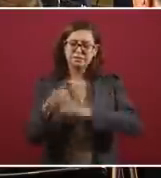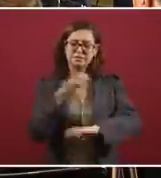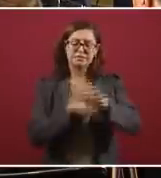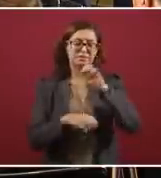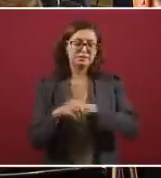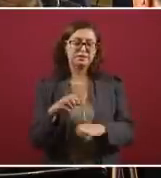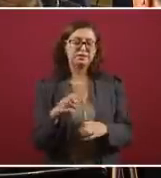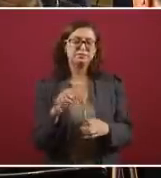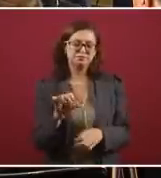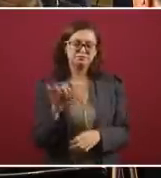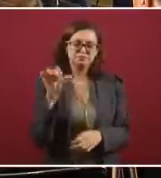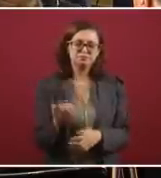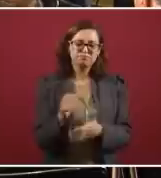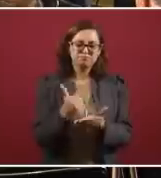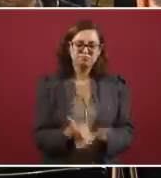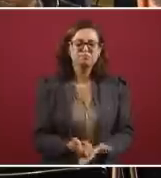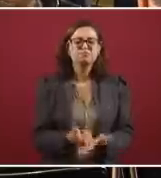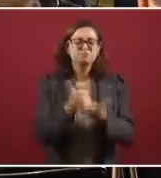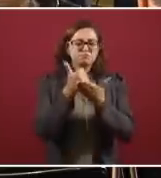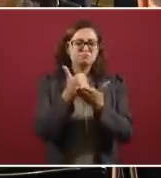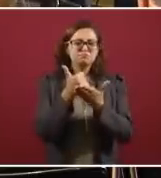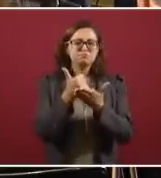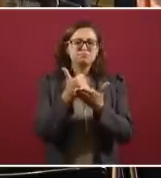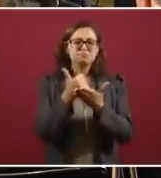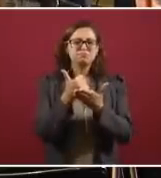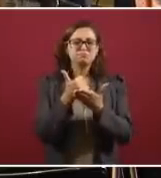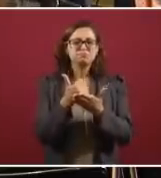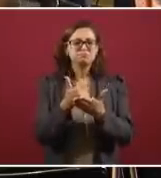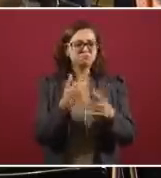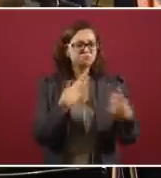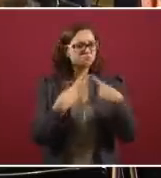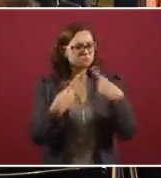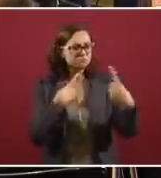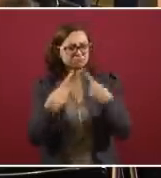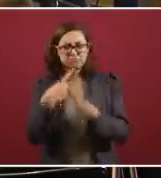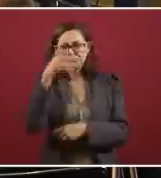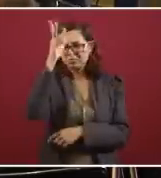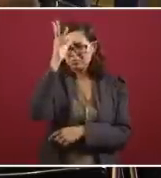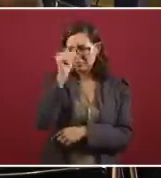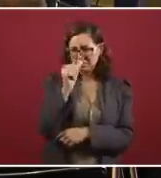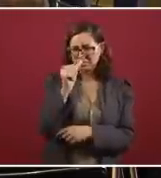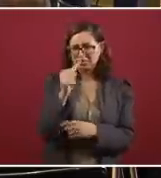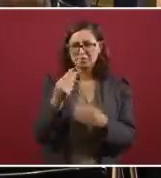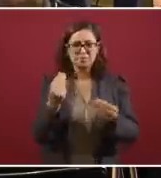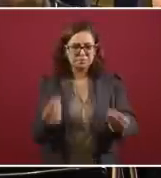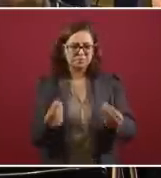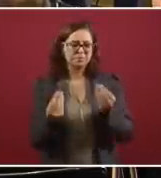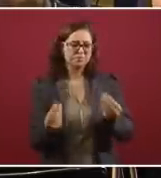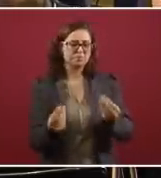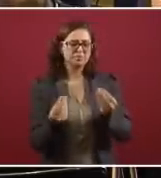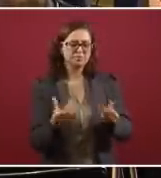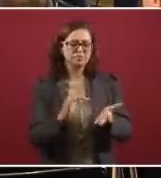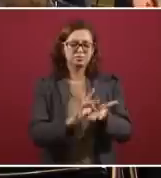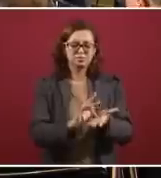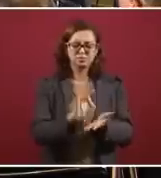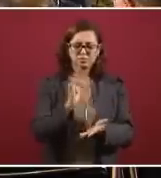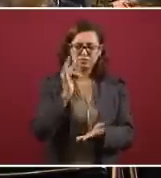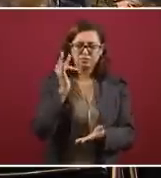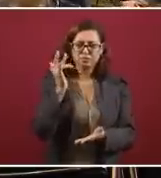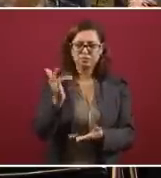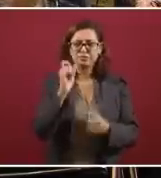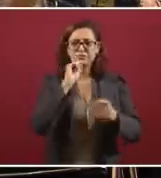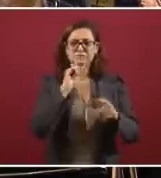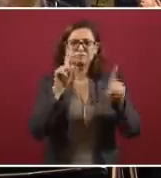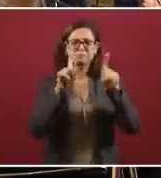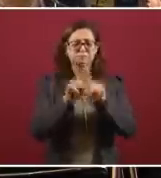ayudaron para tener este acuerdo. Muchas gracias a los